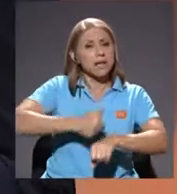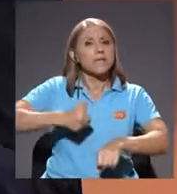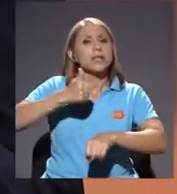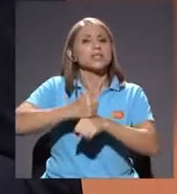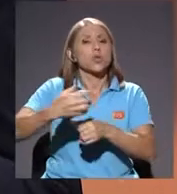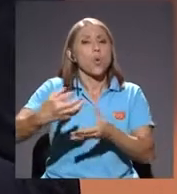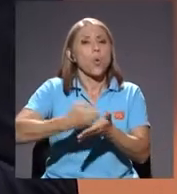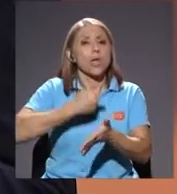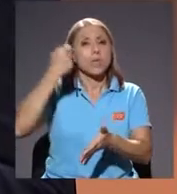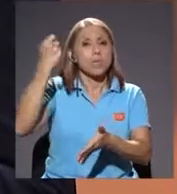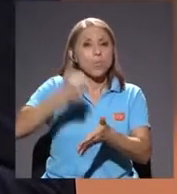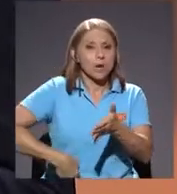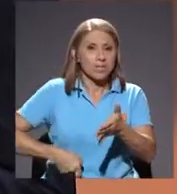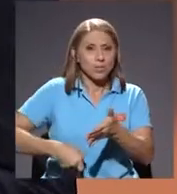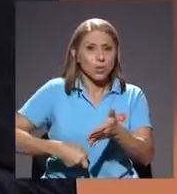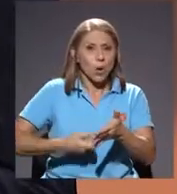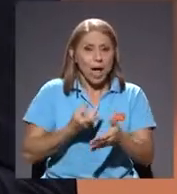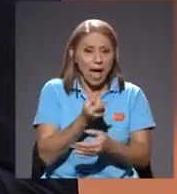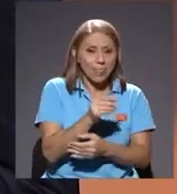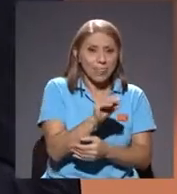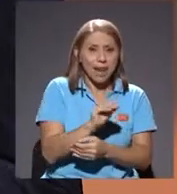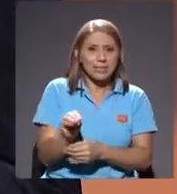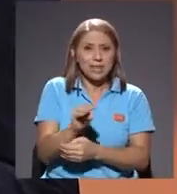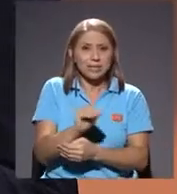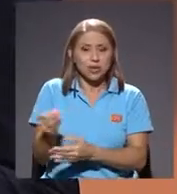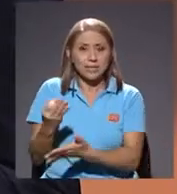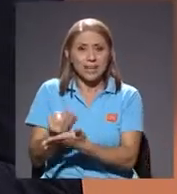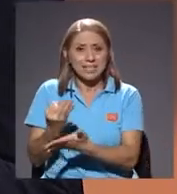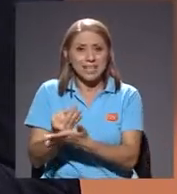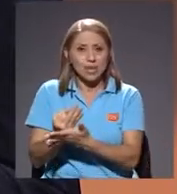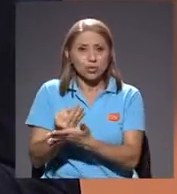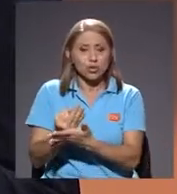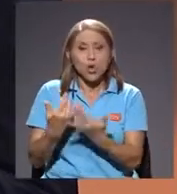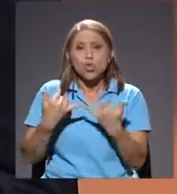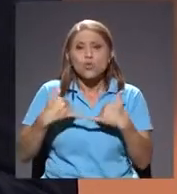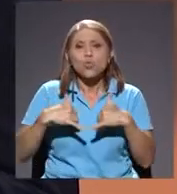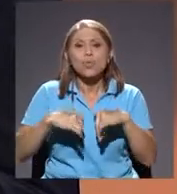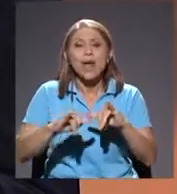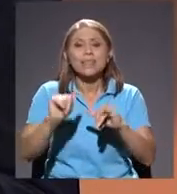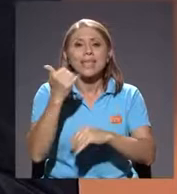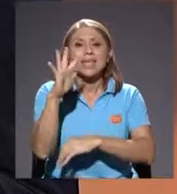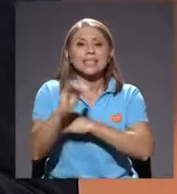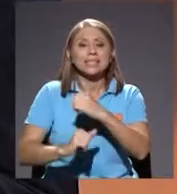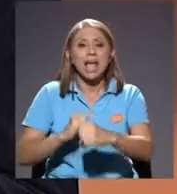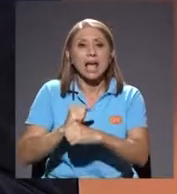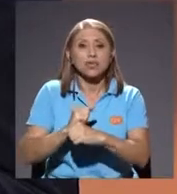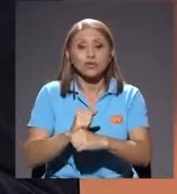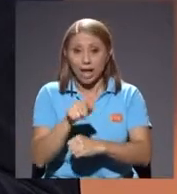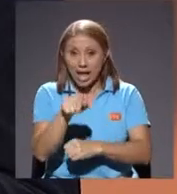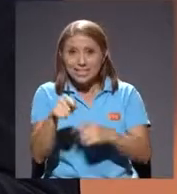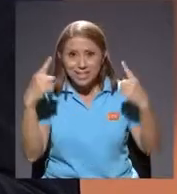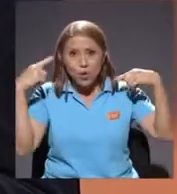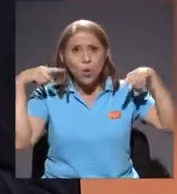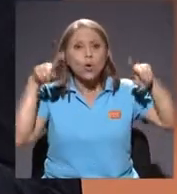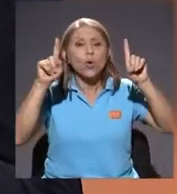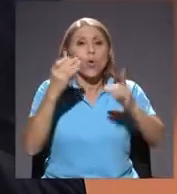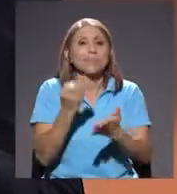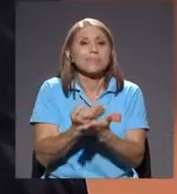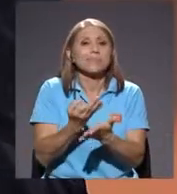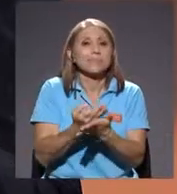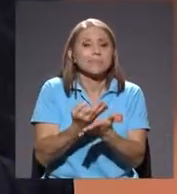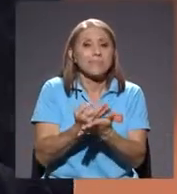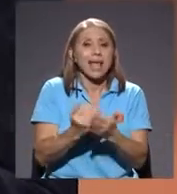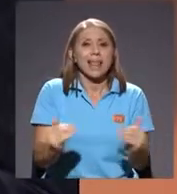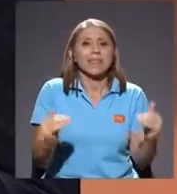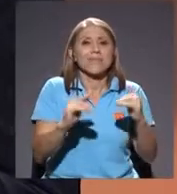a las transacciones financieras durante 15 años y con de esa forma logró por ejemplo financiar el nivel primario de